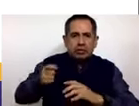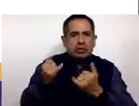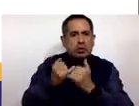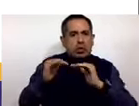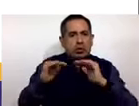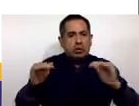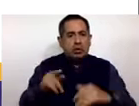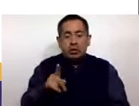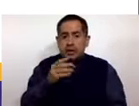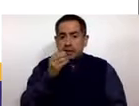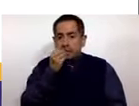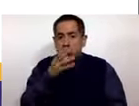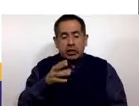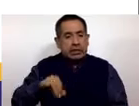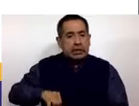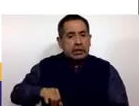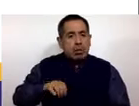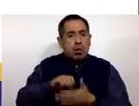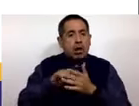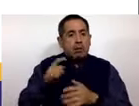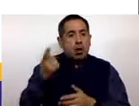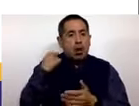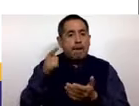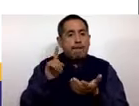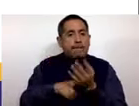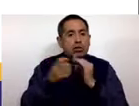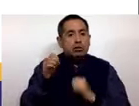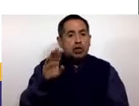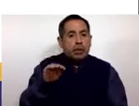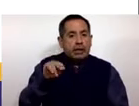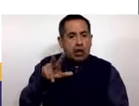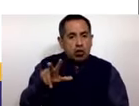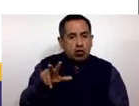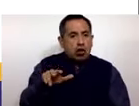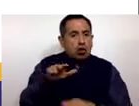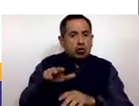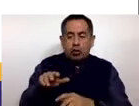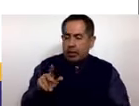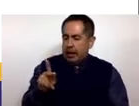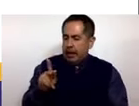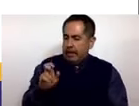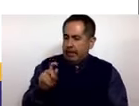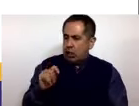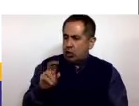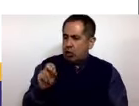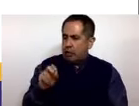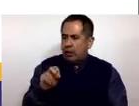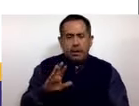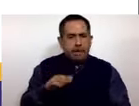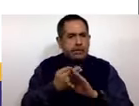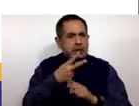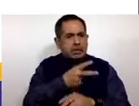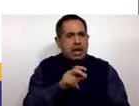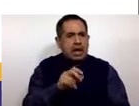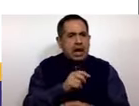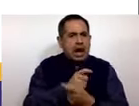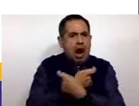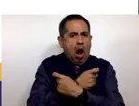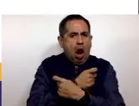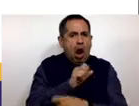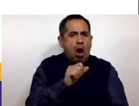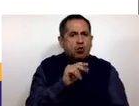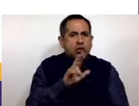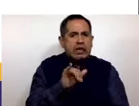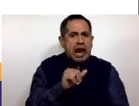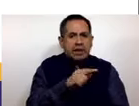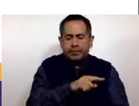es muy interesante que ver, por ejemplo, en 1998, en el caso Petrovic contra Austria, un hombre pidió hacerse cargo